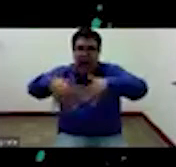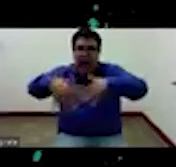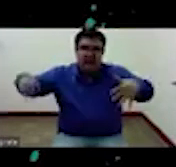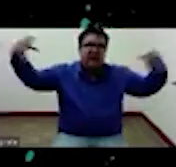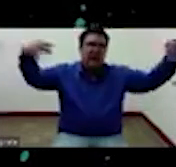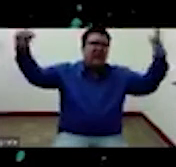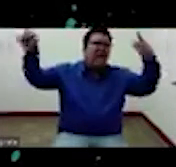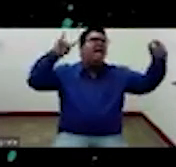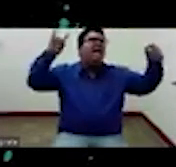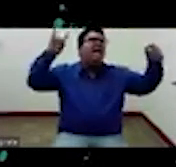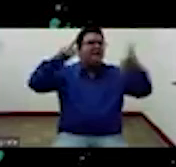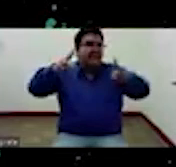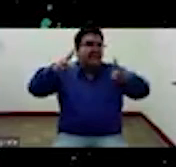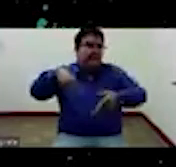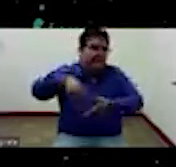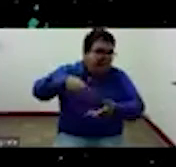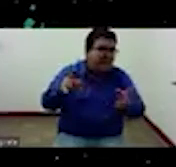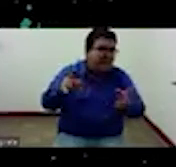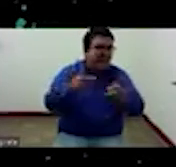castillo.